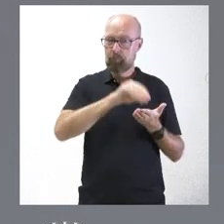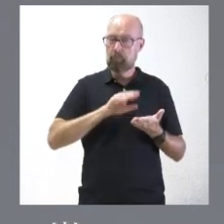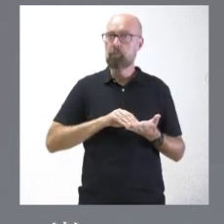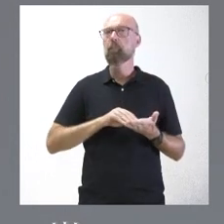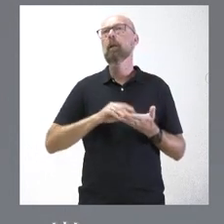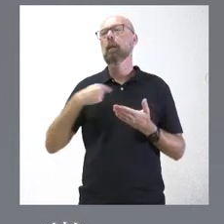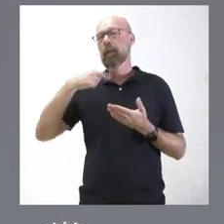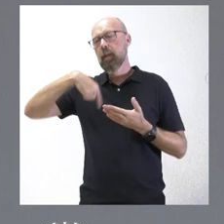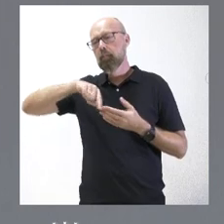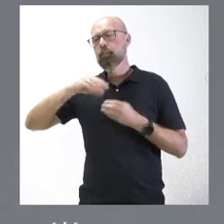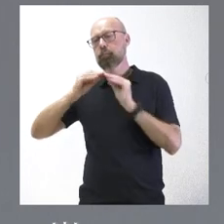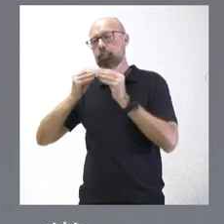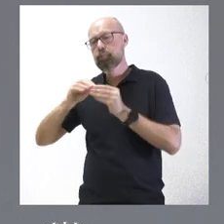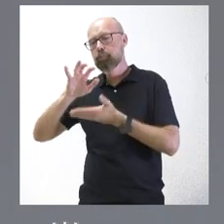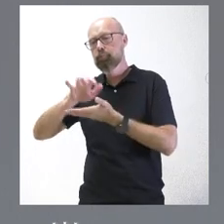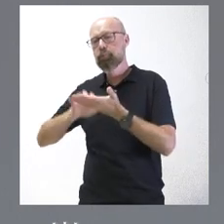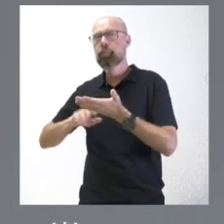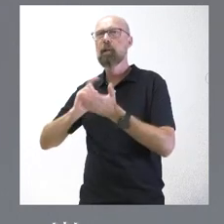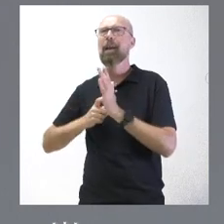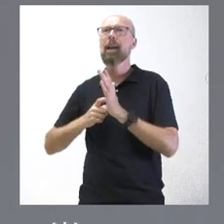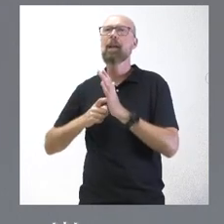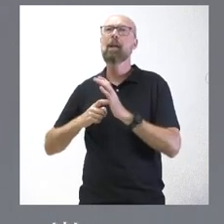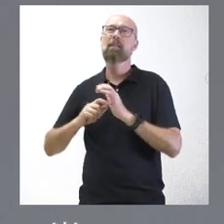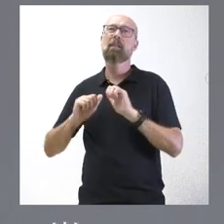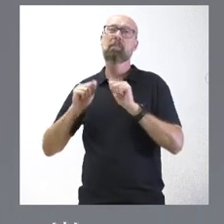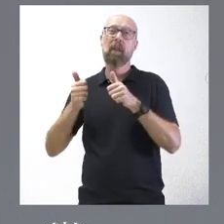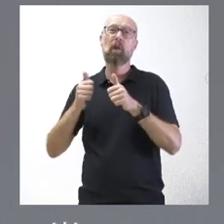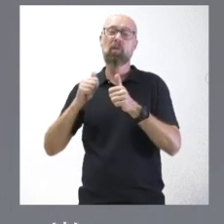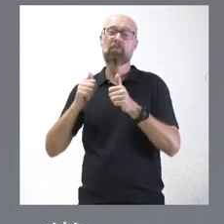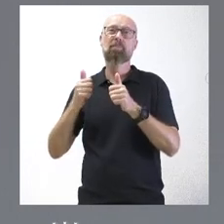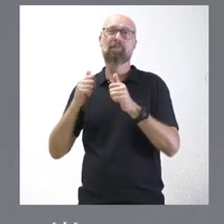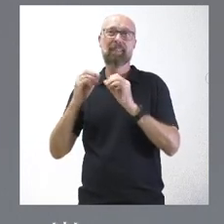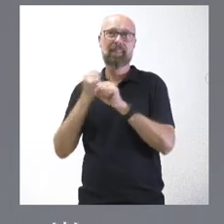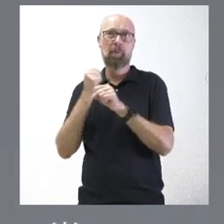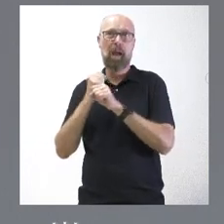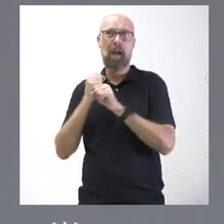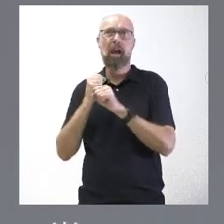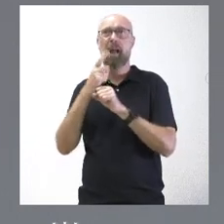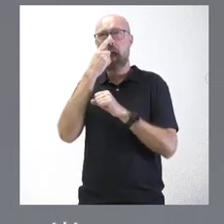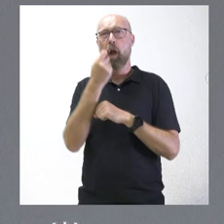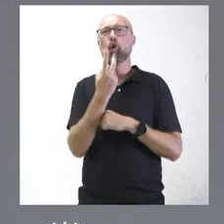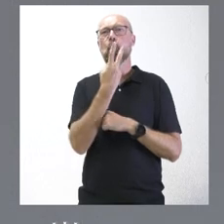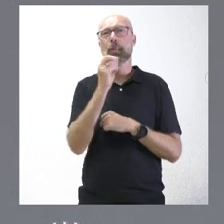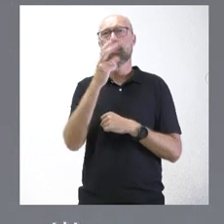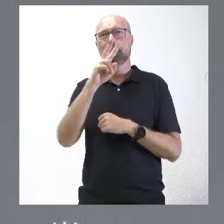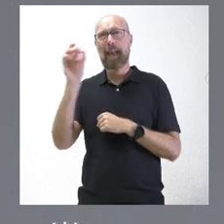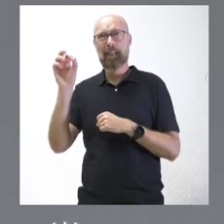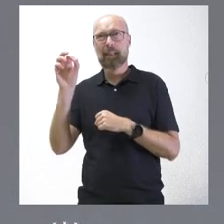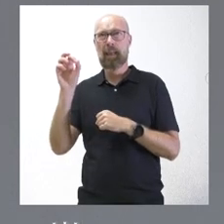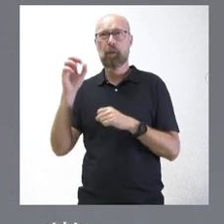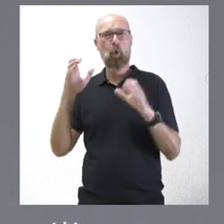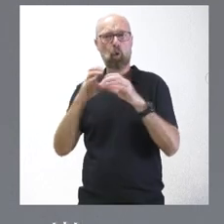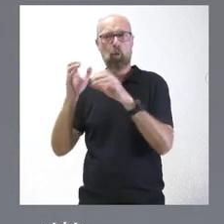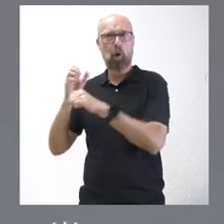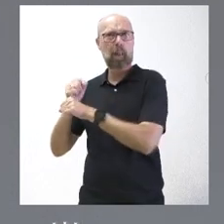ese texto se empezó a trabajar en el año 2020 con los distintos grupos de trabajo y eso es lo que se está haciendo en estos